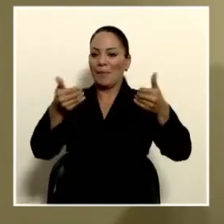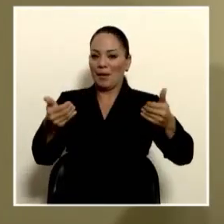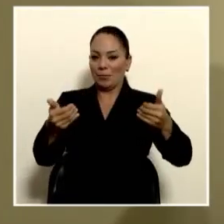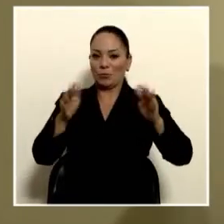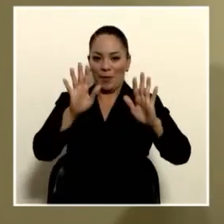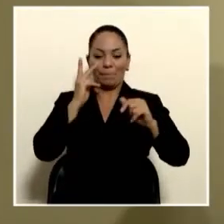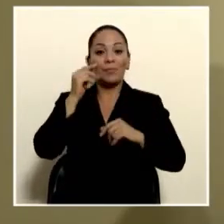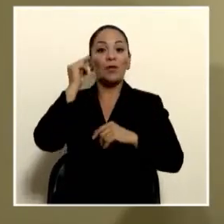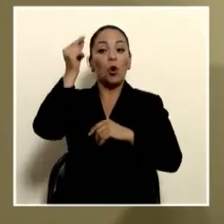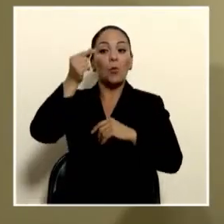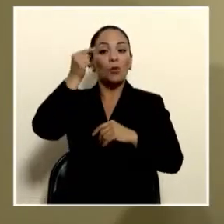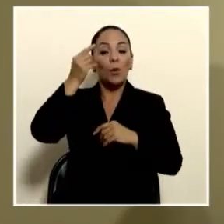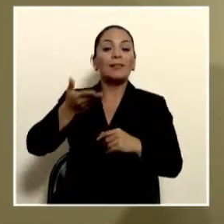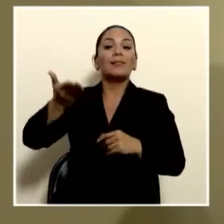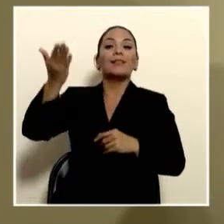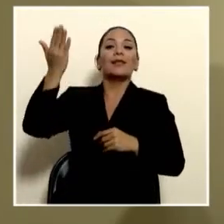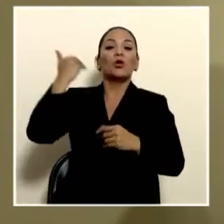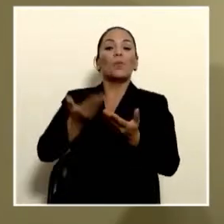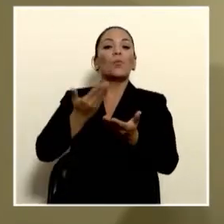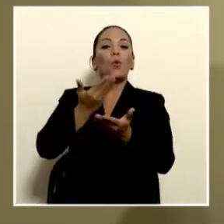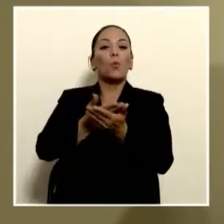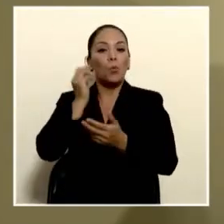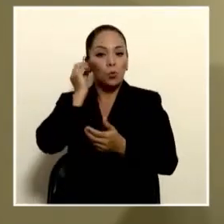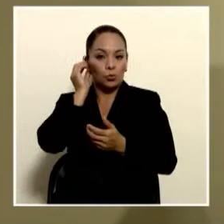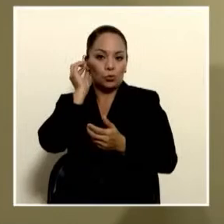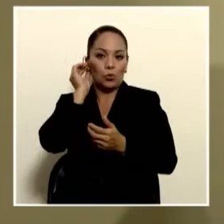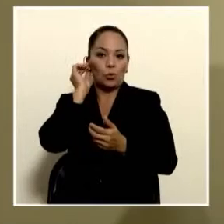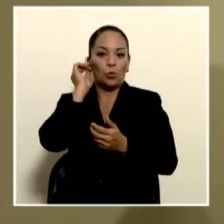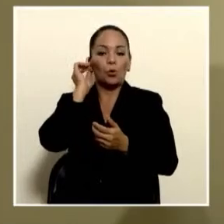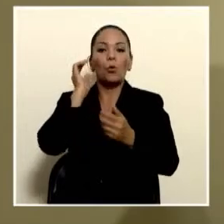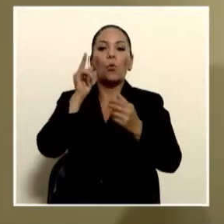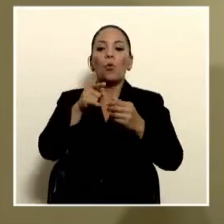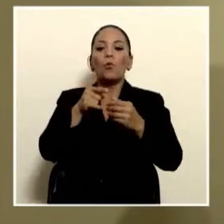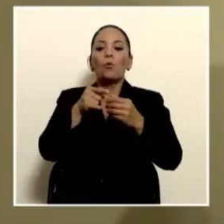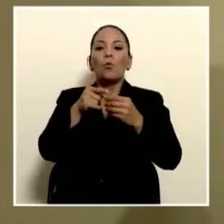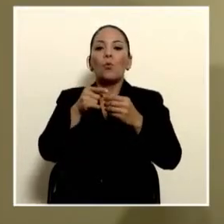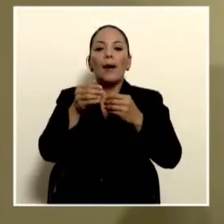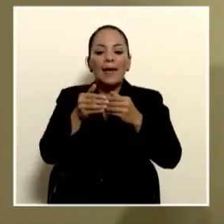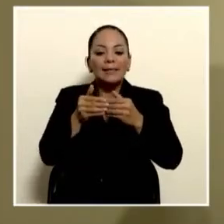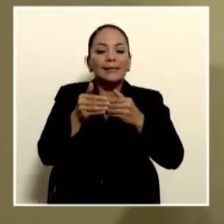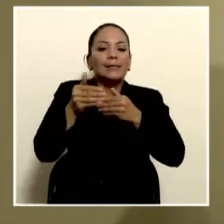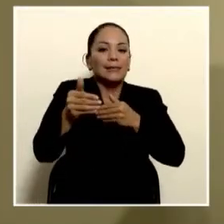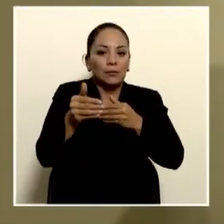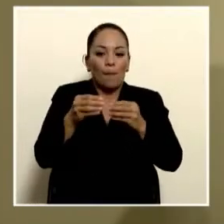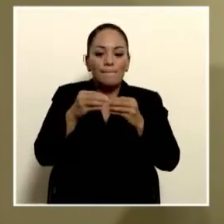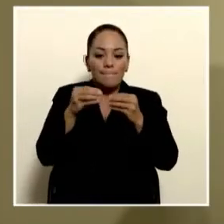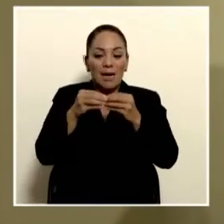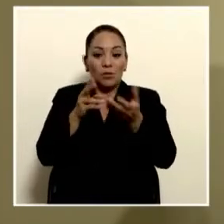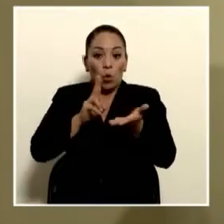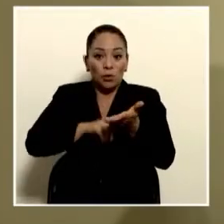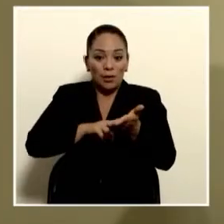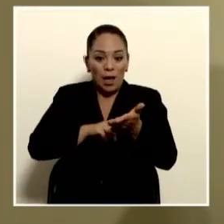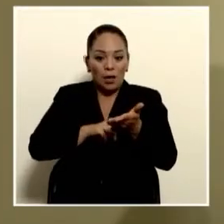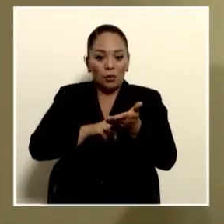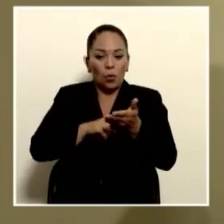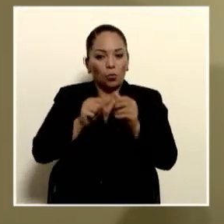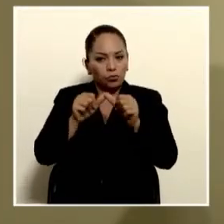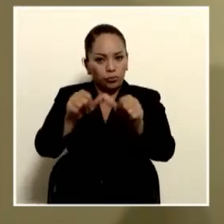El gobierno anterior propuso una extensión de un contrato con obra